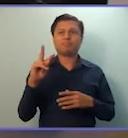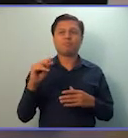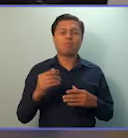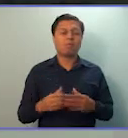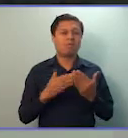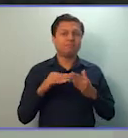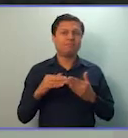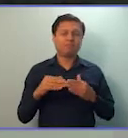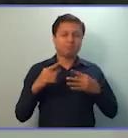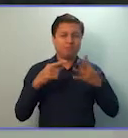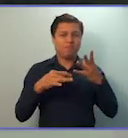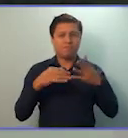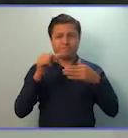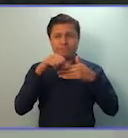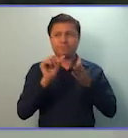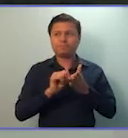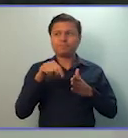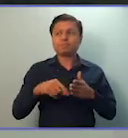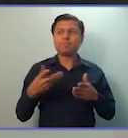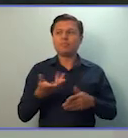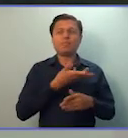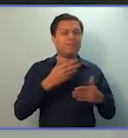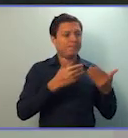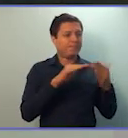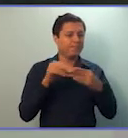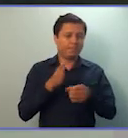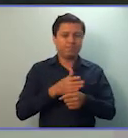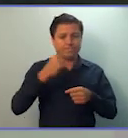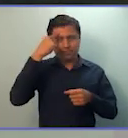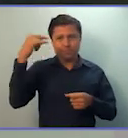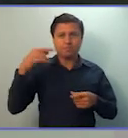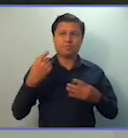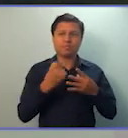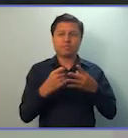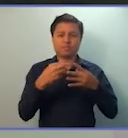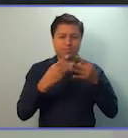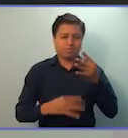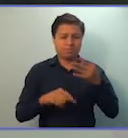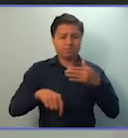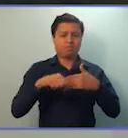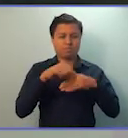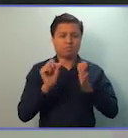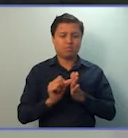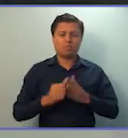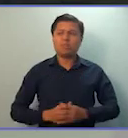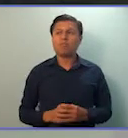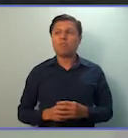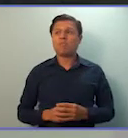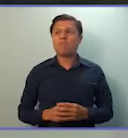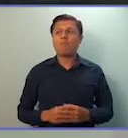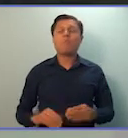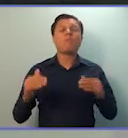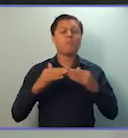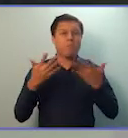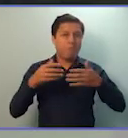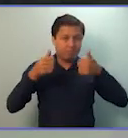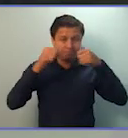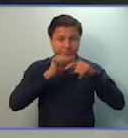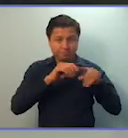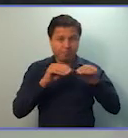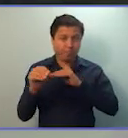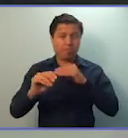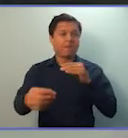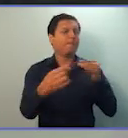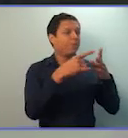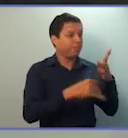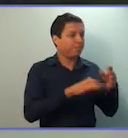disposiciones se han acordado acá por todos los grupos legalmente inscritos en la asamblea legislativa y se ha aplicado de acuerdo a la